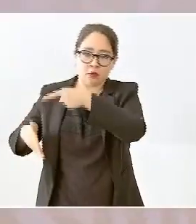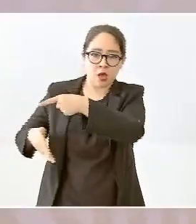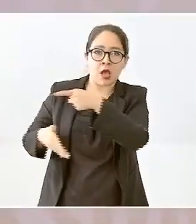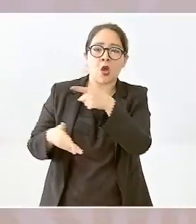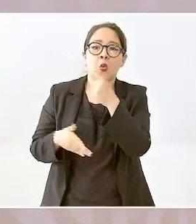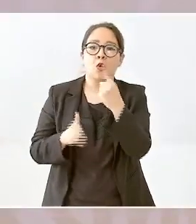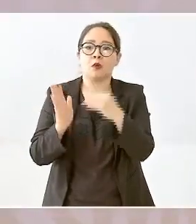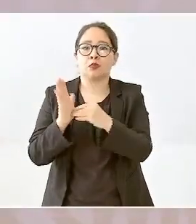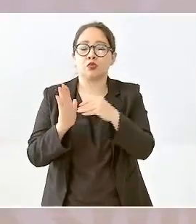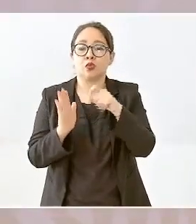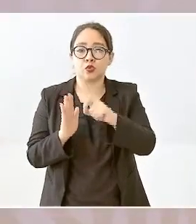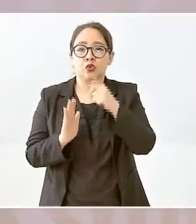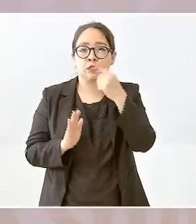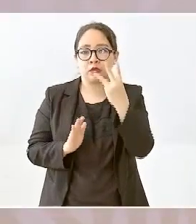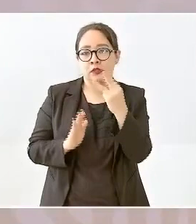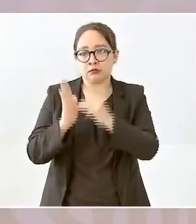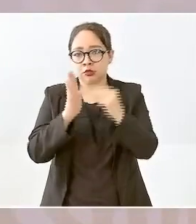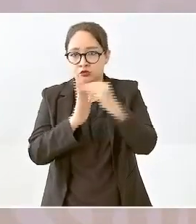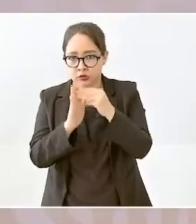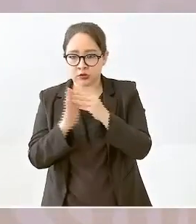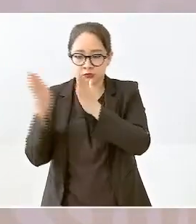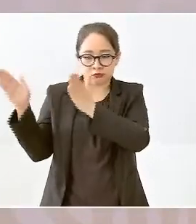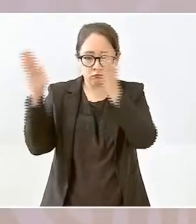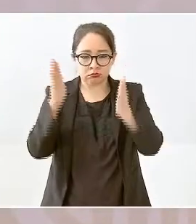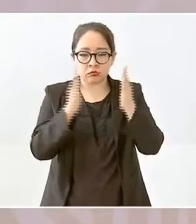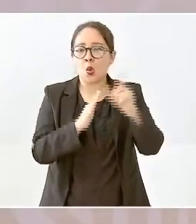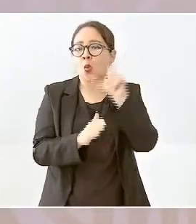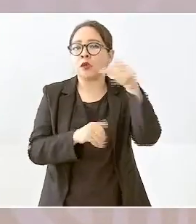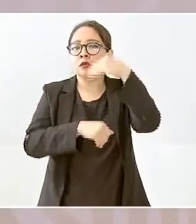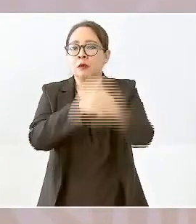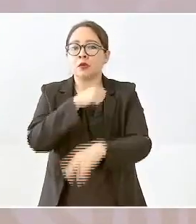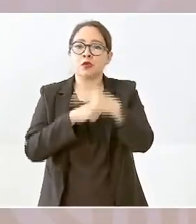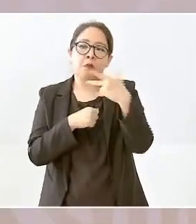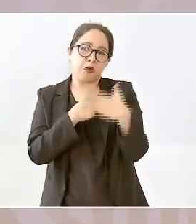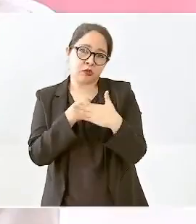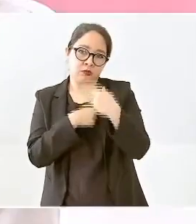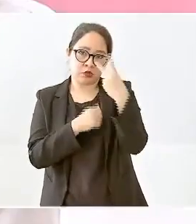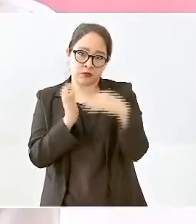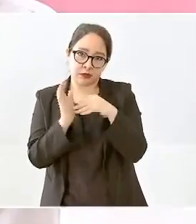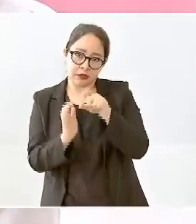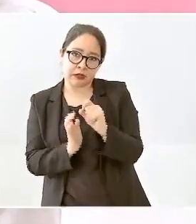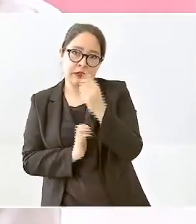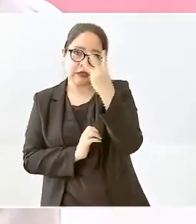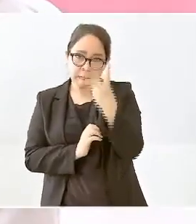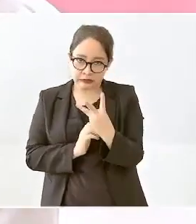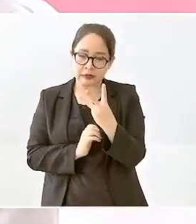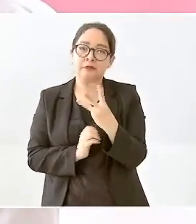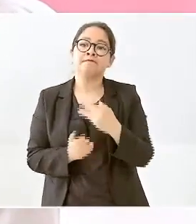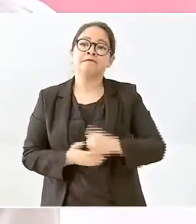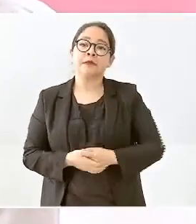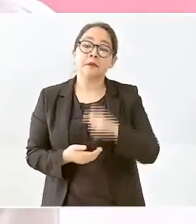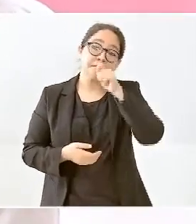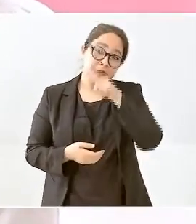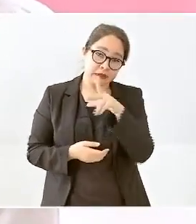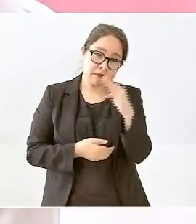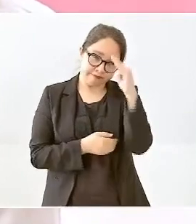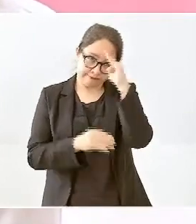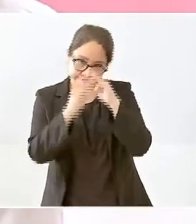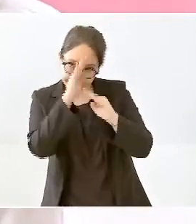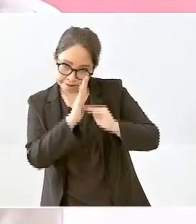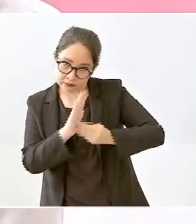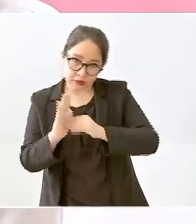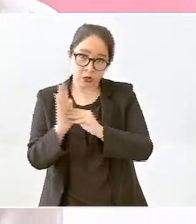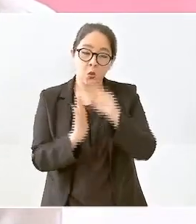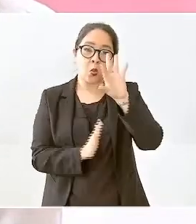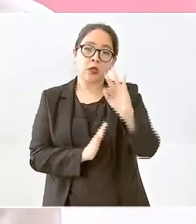millones de contenedores, que estará lista a finales de 2023. También se prevé la inversión de